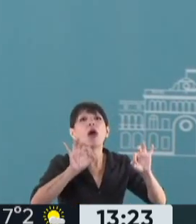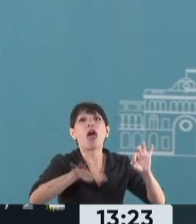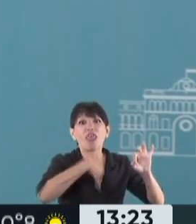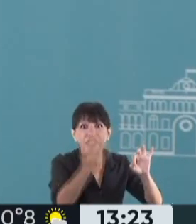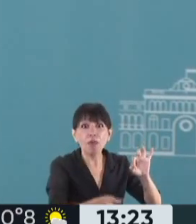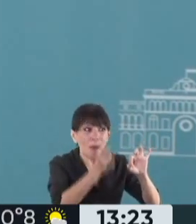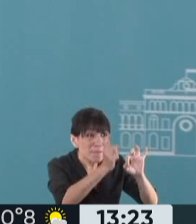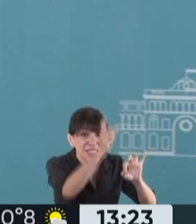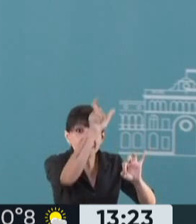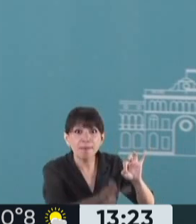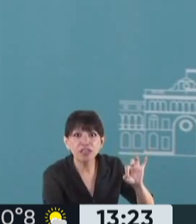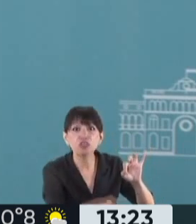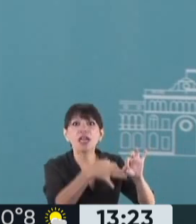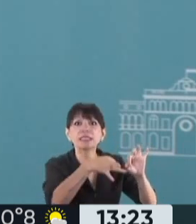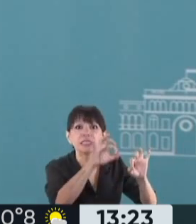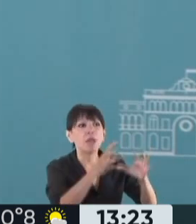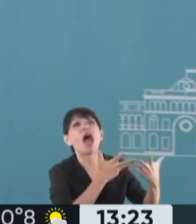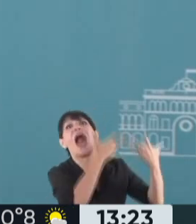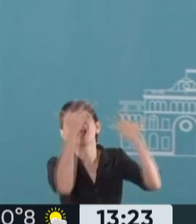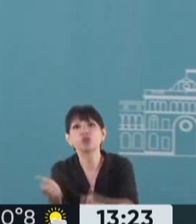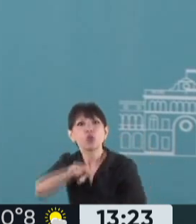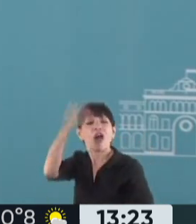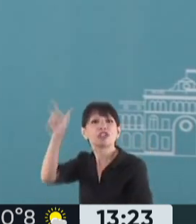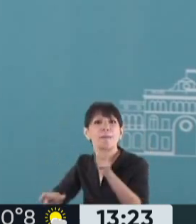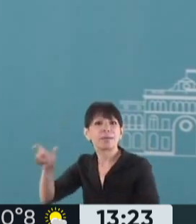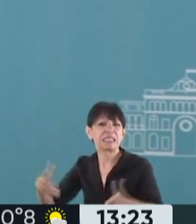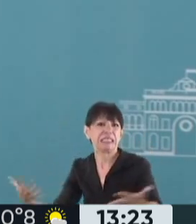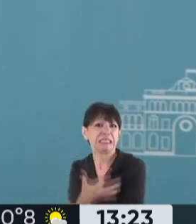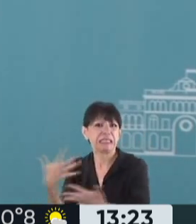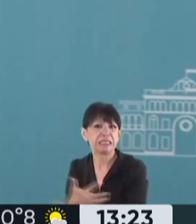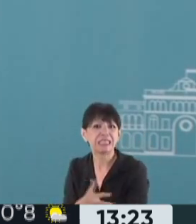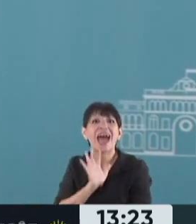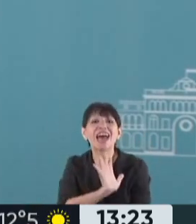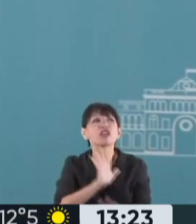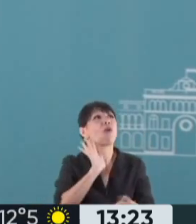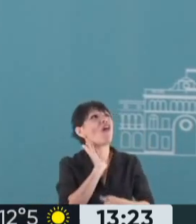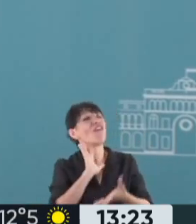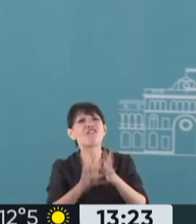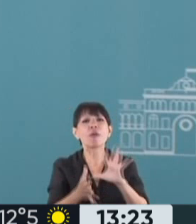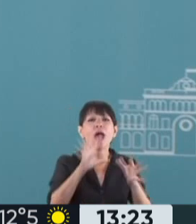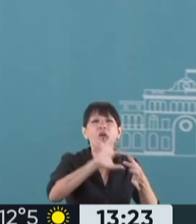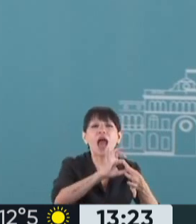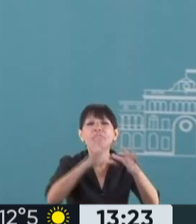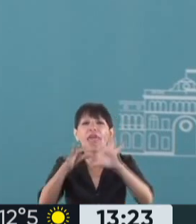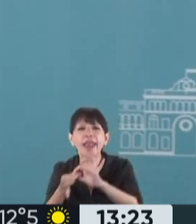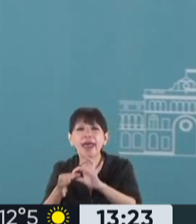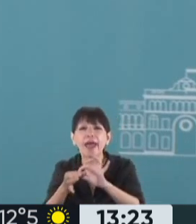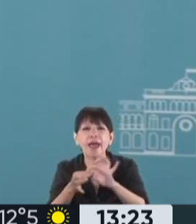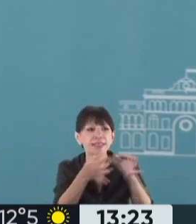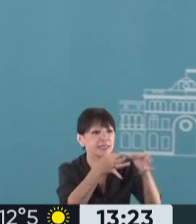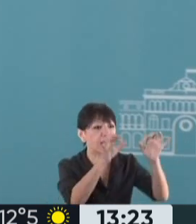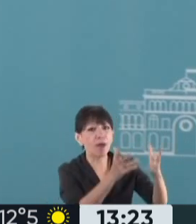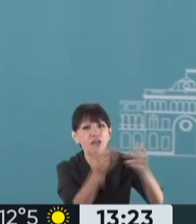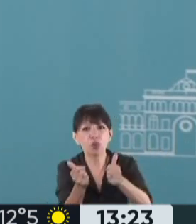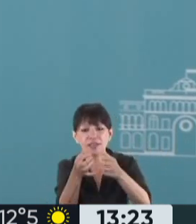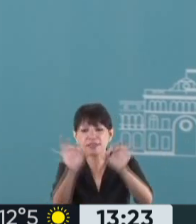y acompañante de aquel que todavía tiene que salir. Y me parece que en esa cadena de valor, en esa cadena de solidaridad, es donde realmente nos dan una